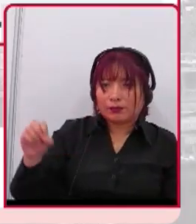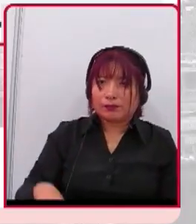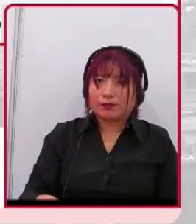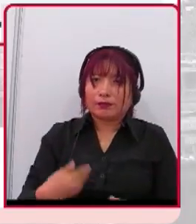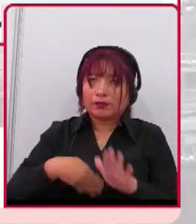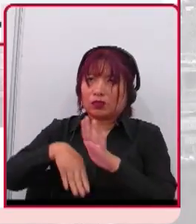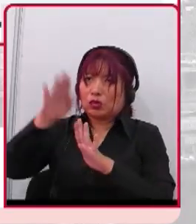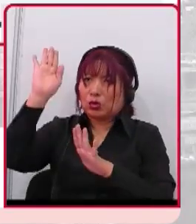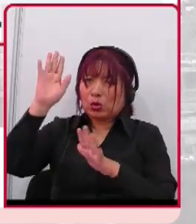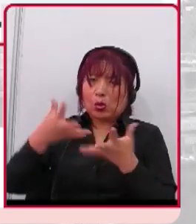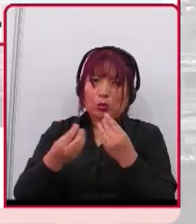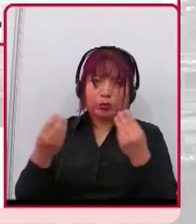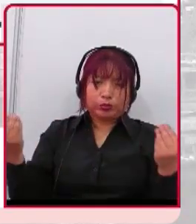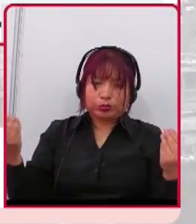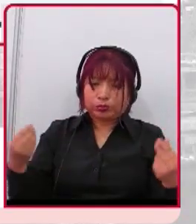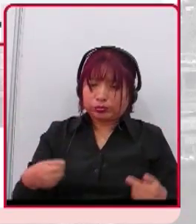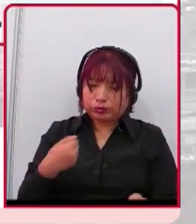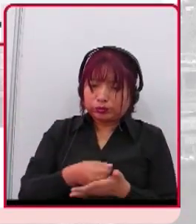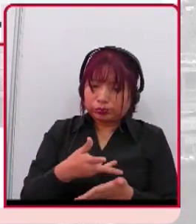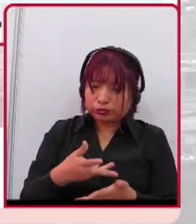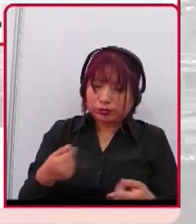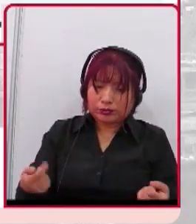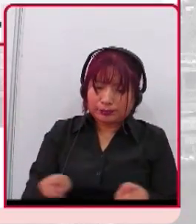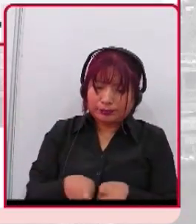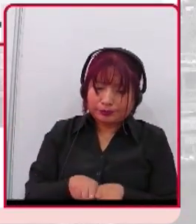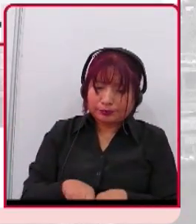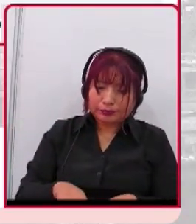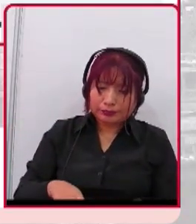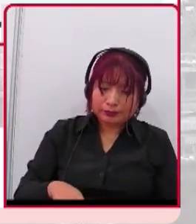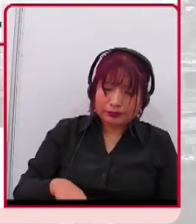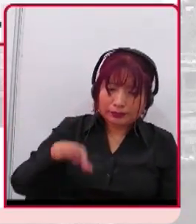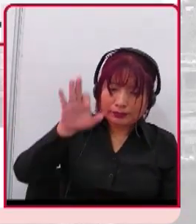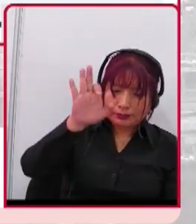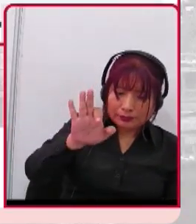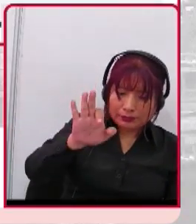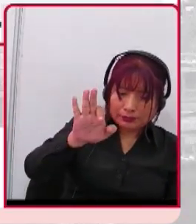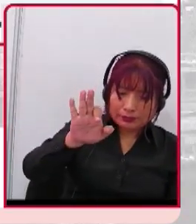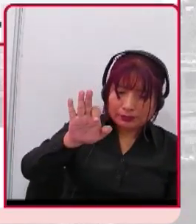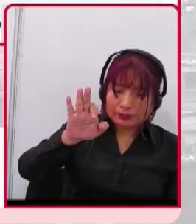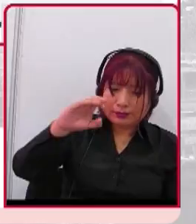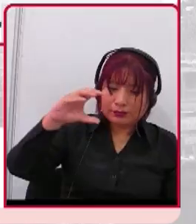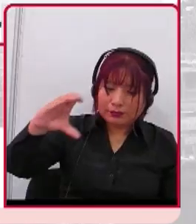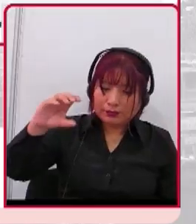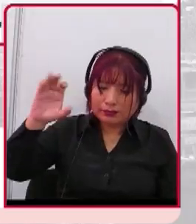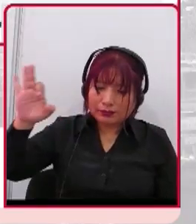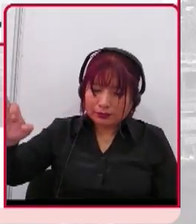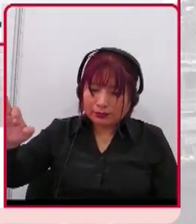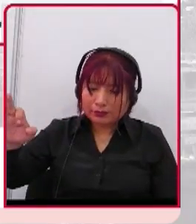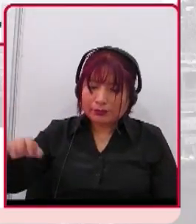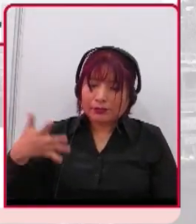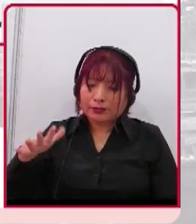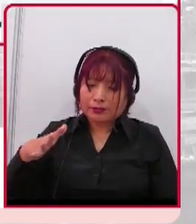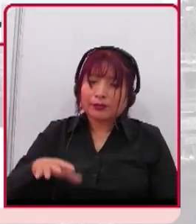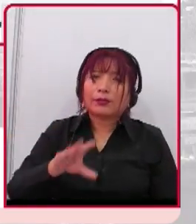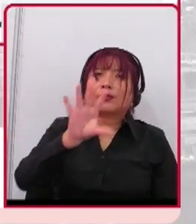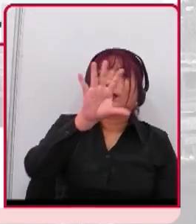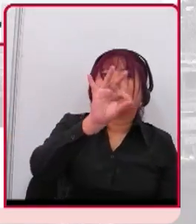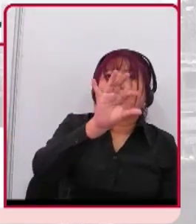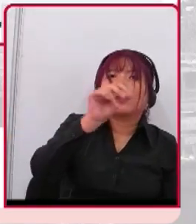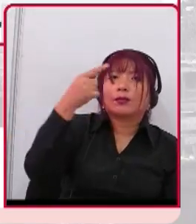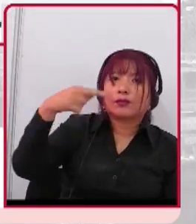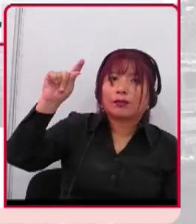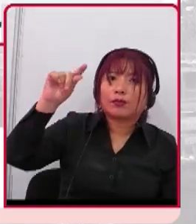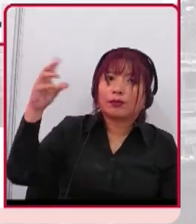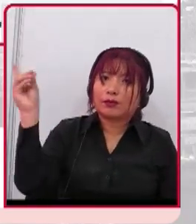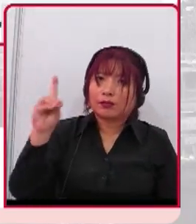impacto significativo. Lo mismo con el free cash flow de 9 millones que dejaríamos de percibir como operación y